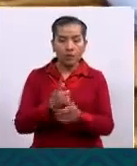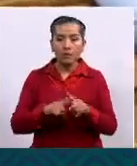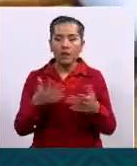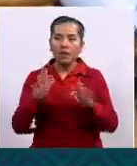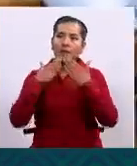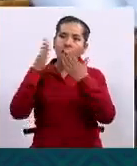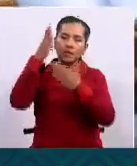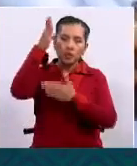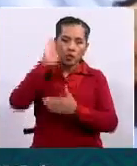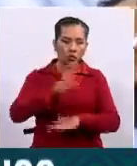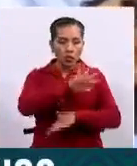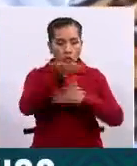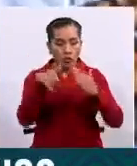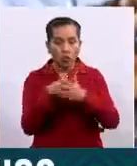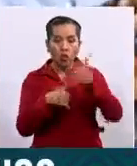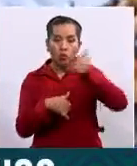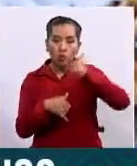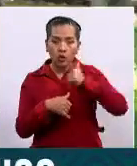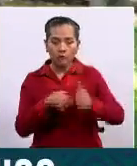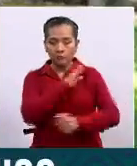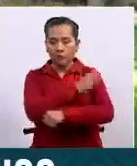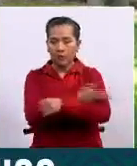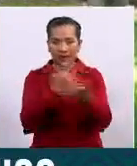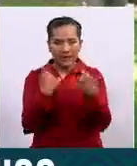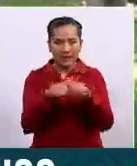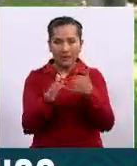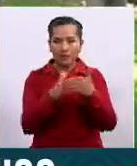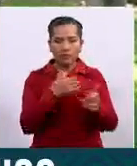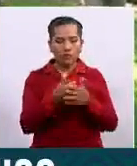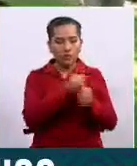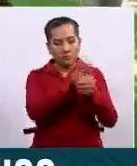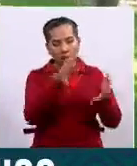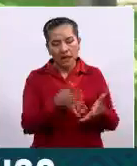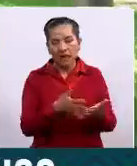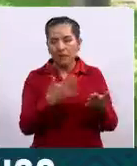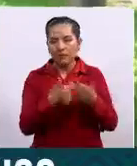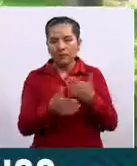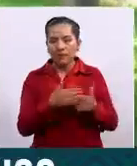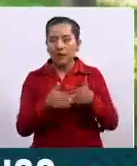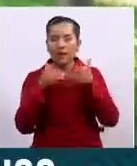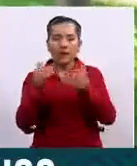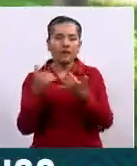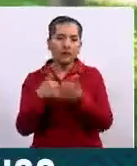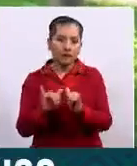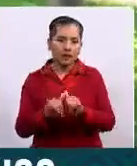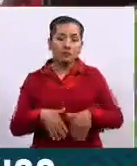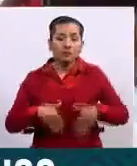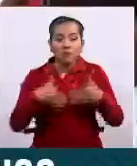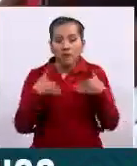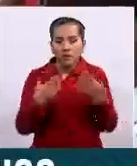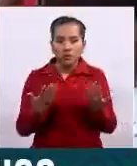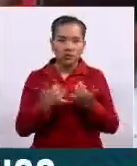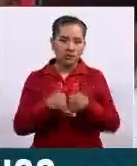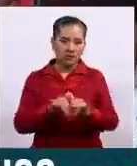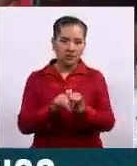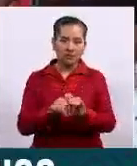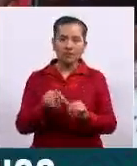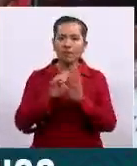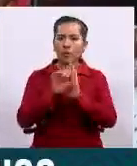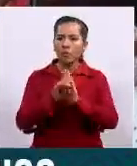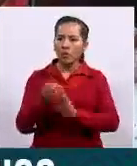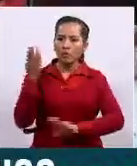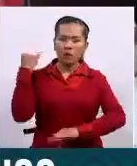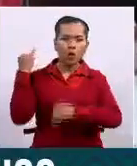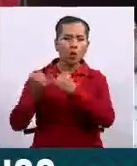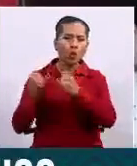las codemoasas todas sobrevivimos a la pandemia. Ahora nuestra economía, las últimas ferias, a comparación de